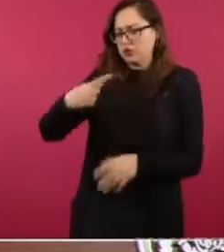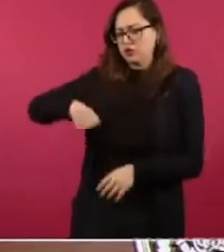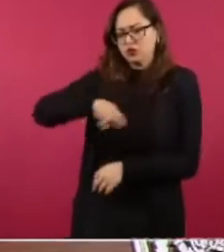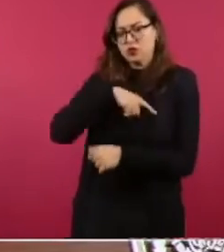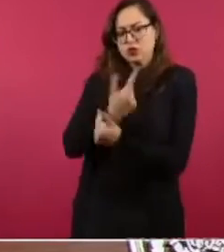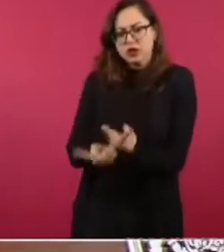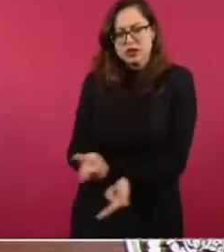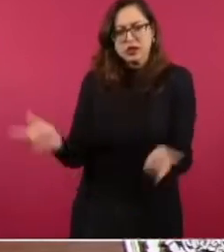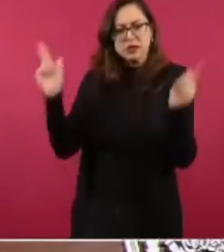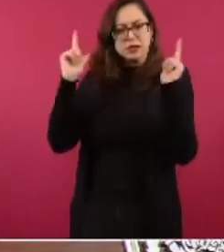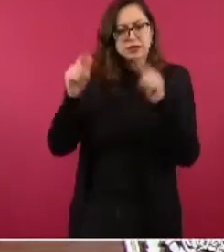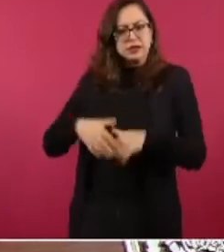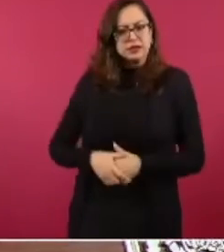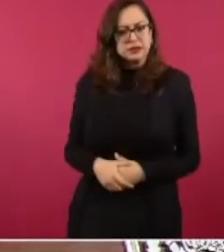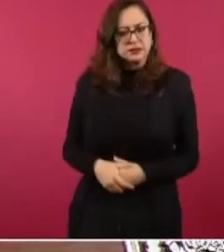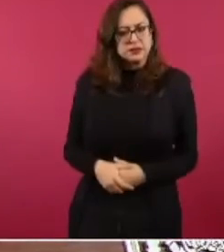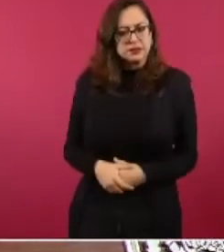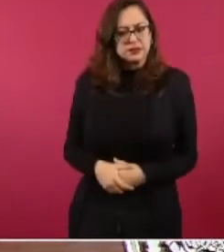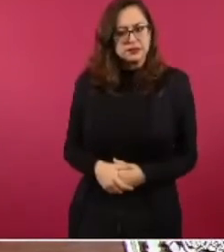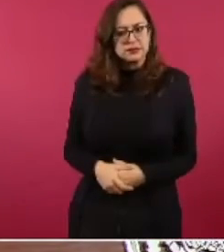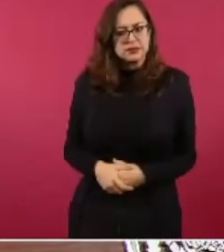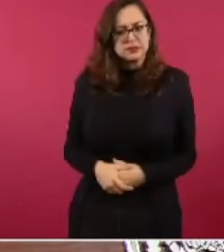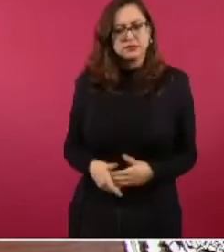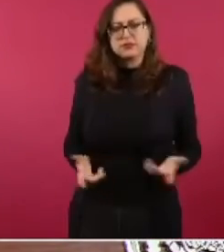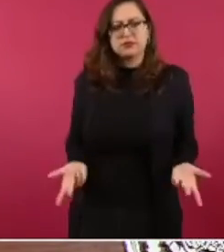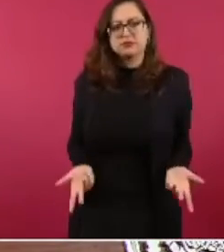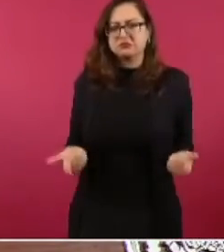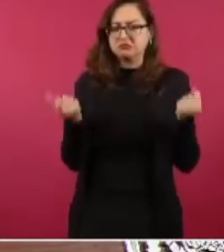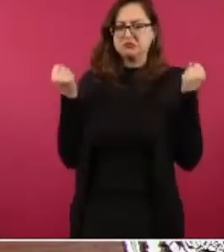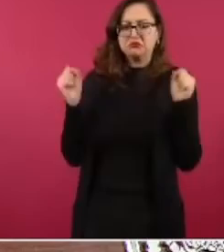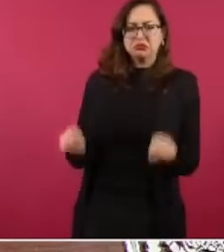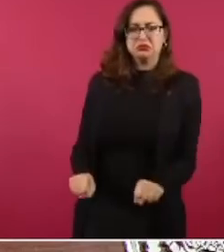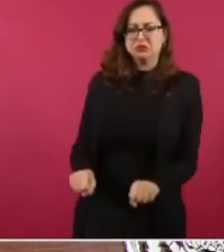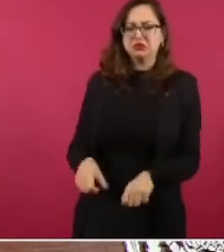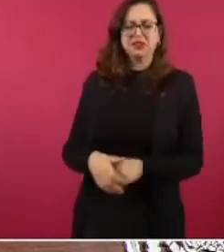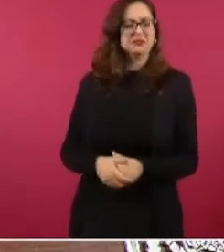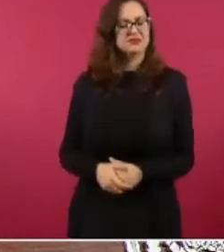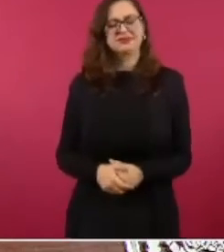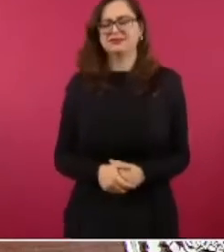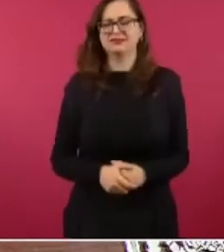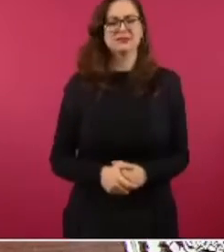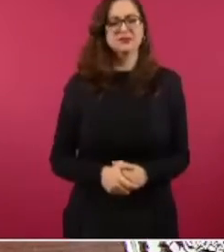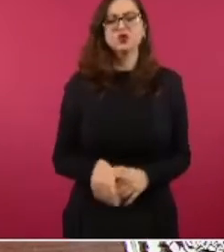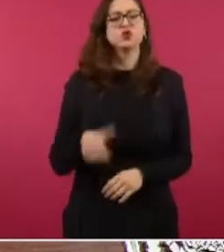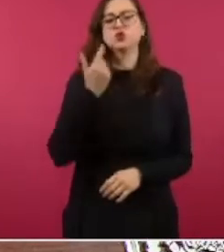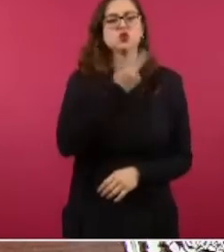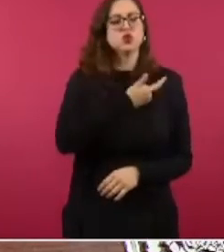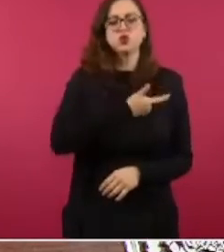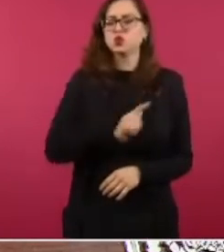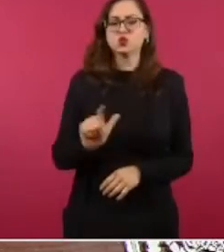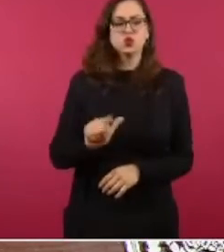No es un régimen autoritario. O sea,